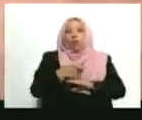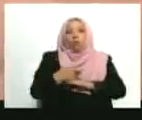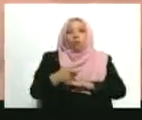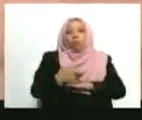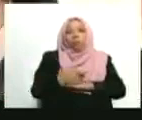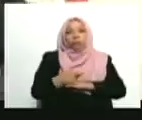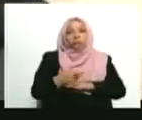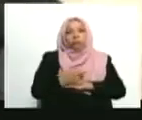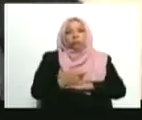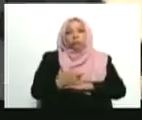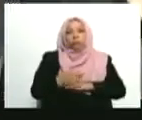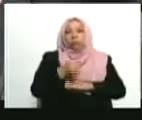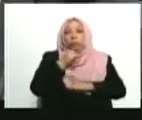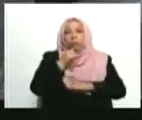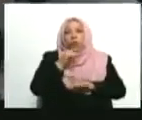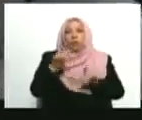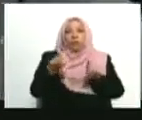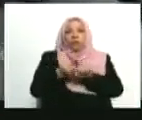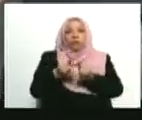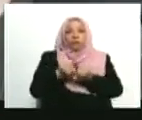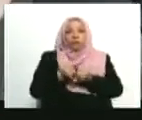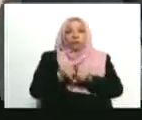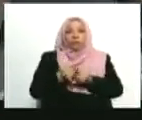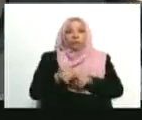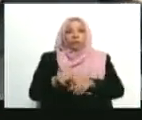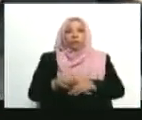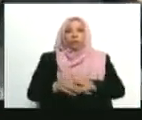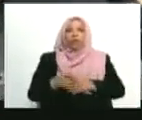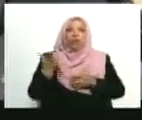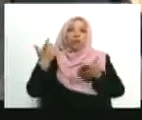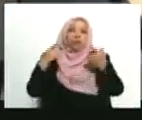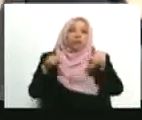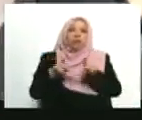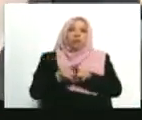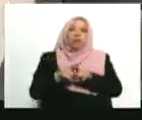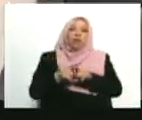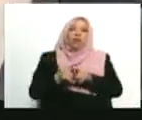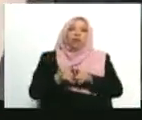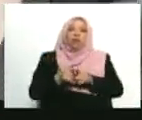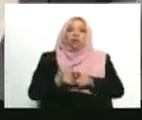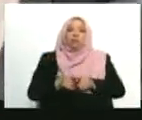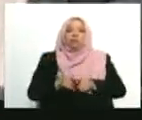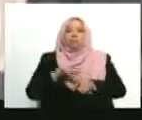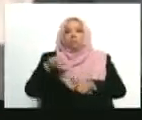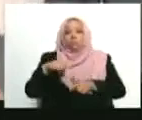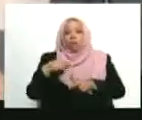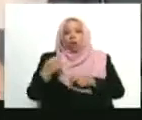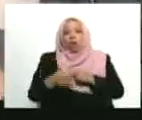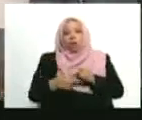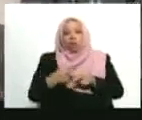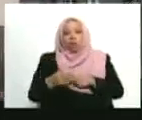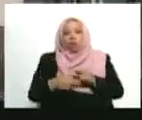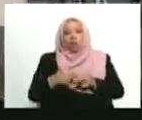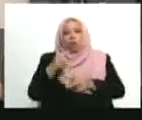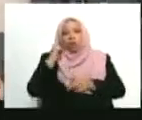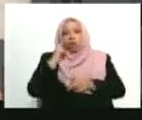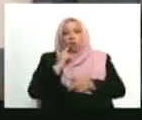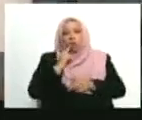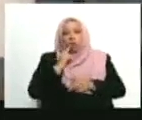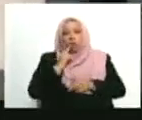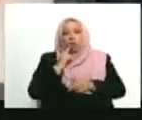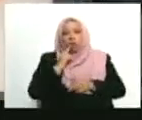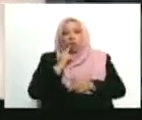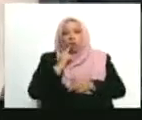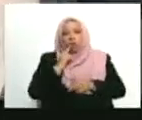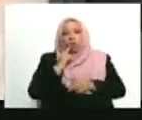han salido y en esa misma línea. Como mismo Chávez decía, ¿no?, el comandante Chávez, nuestra revolución, la revolución bolivariana, es